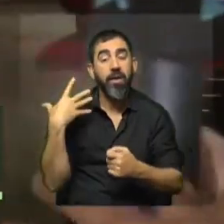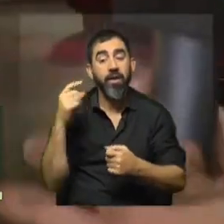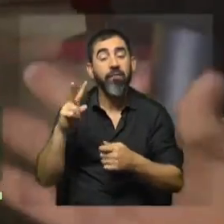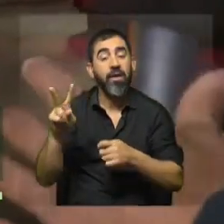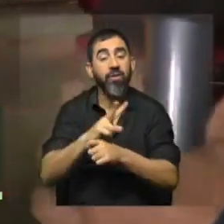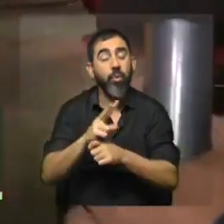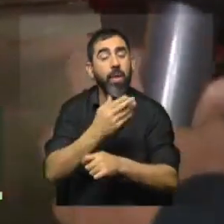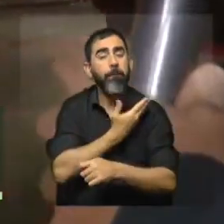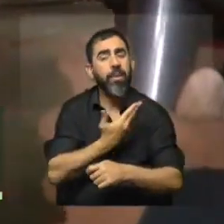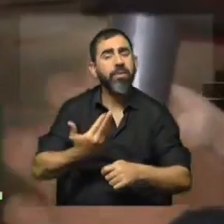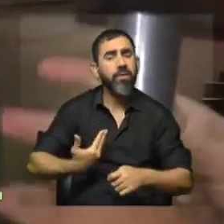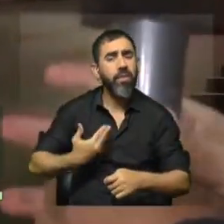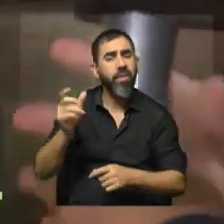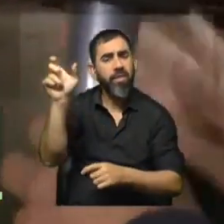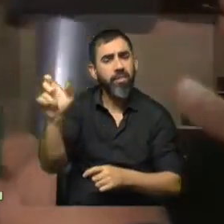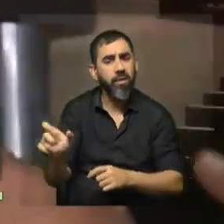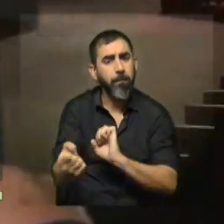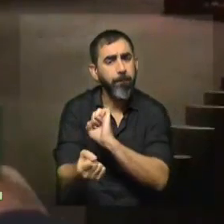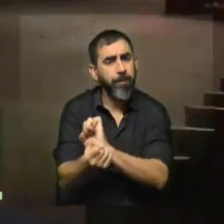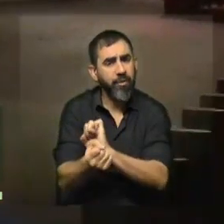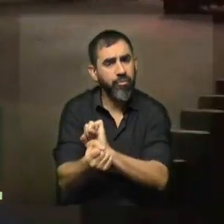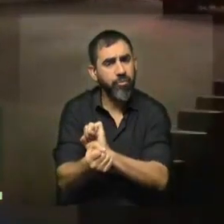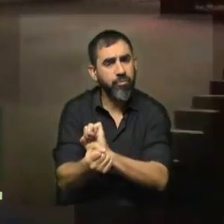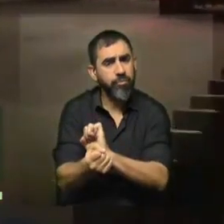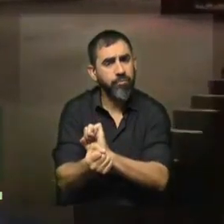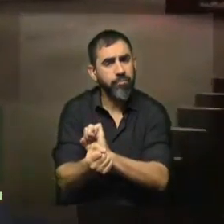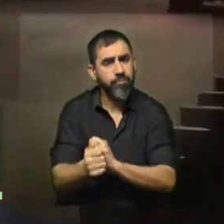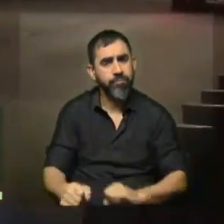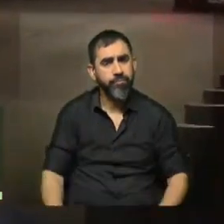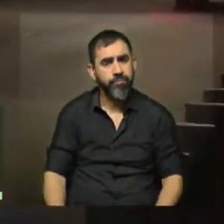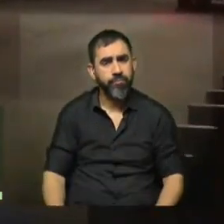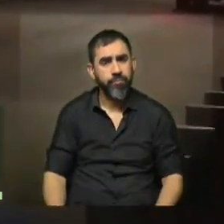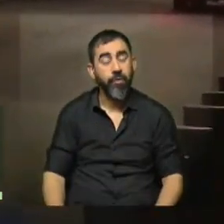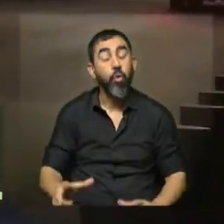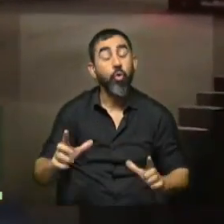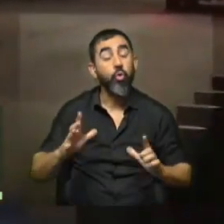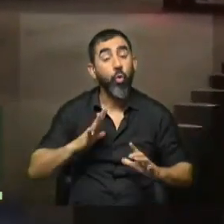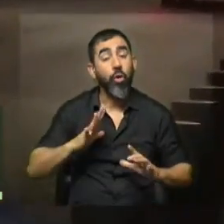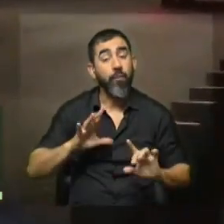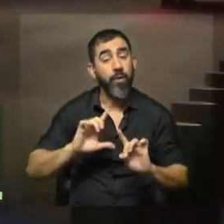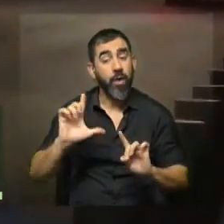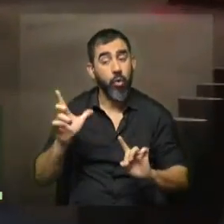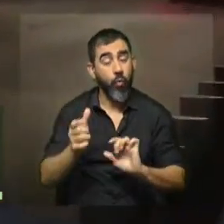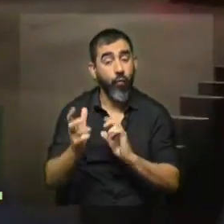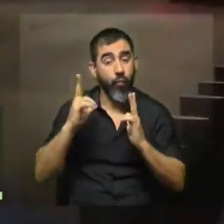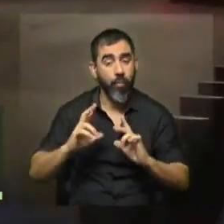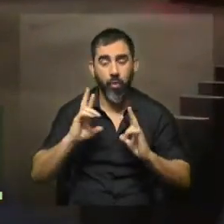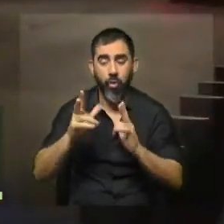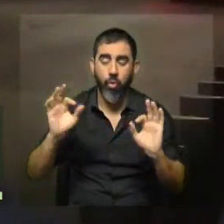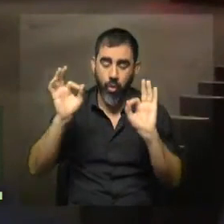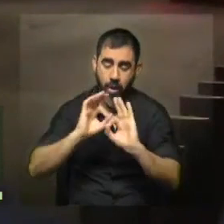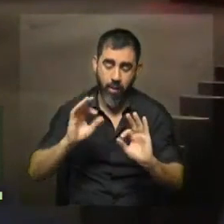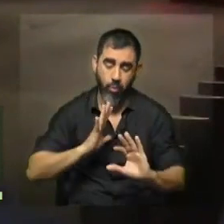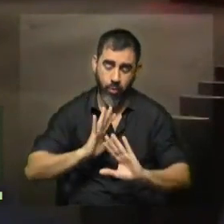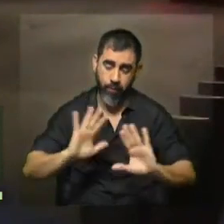seguridad presidencial se encuentra detenido? Yo de los que no han sido formalizados por ahora no tengo nada para decir.